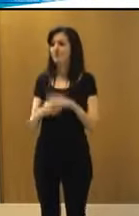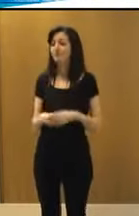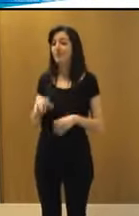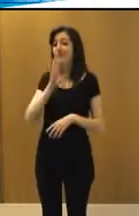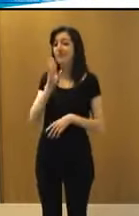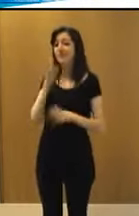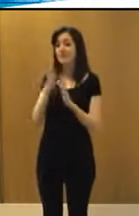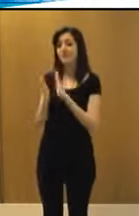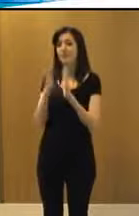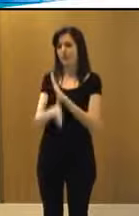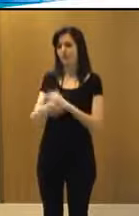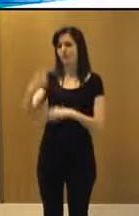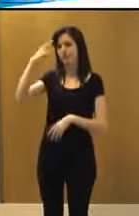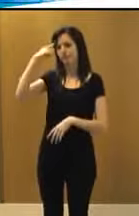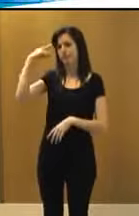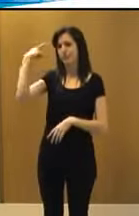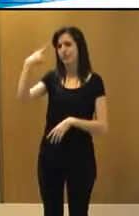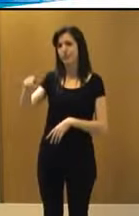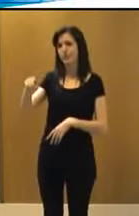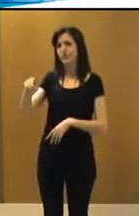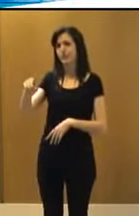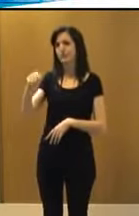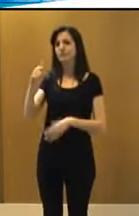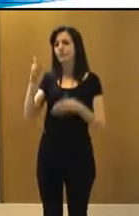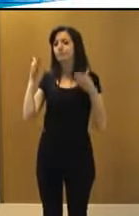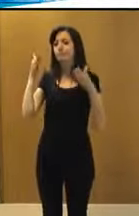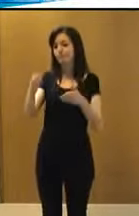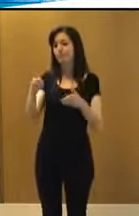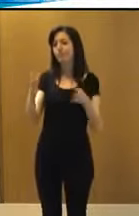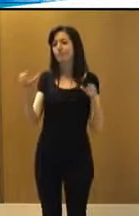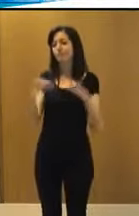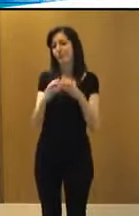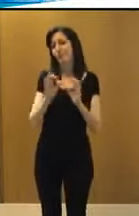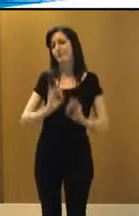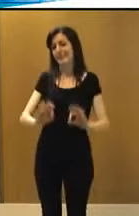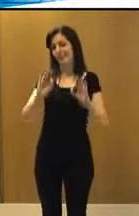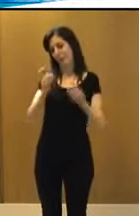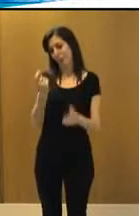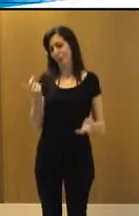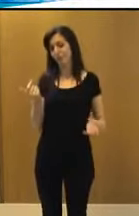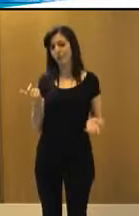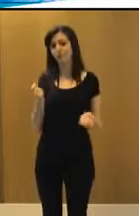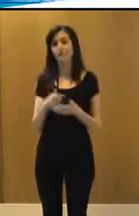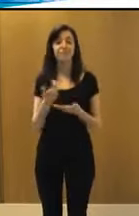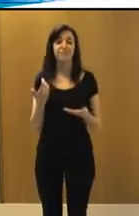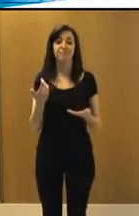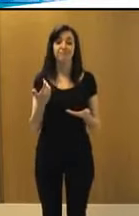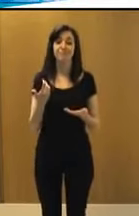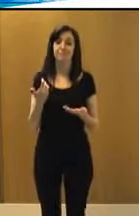Bueno, pues como comentábamos al principio, somos conscientes de que nos hemos dirigido a un perfil un poquito específico.